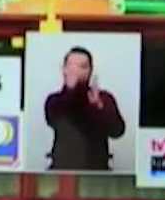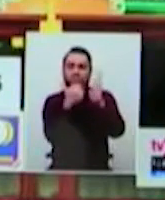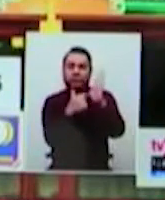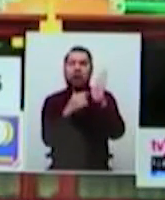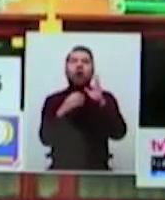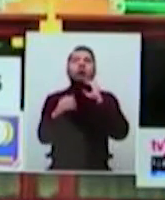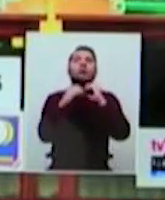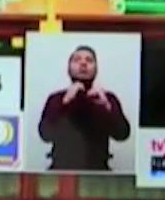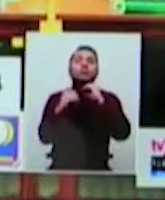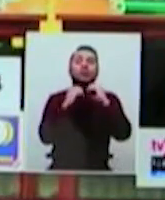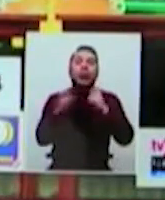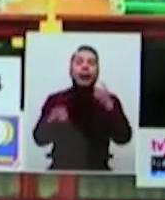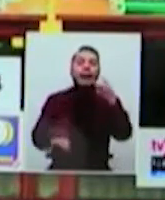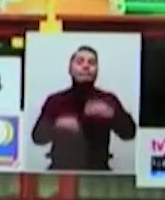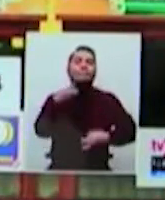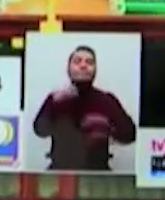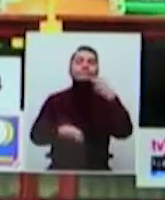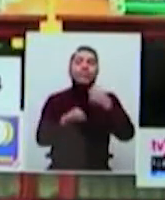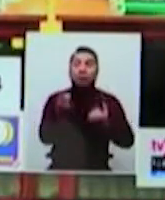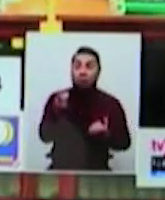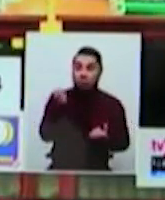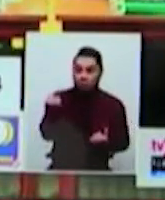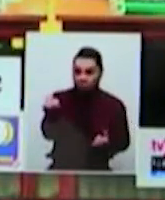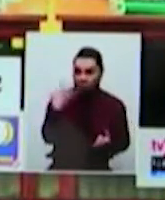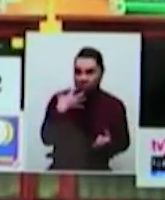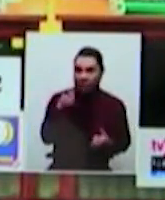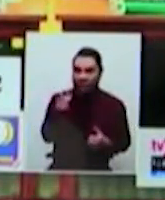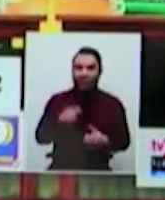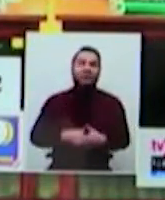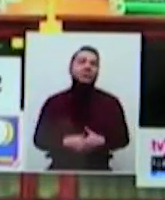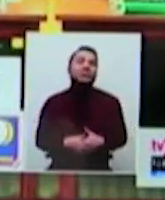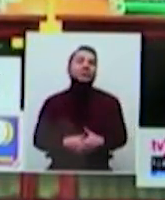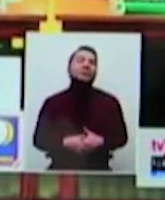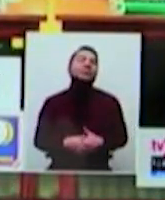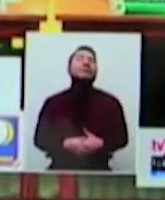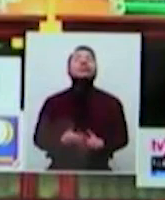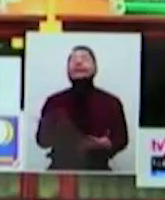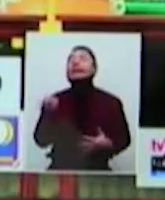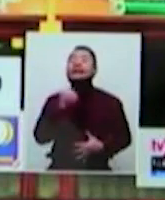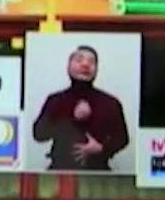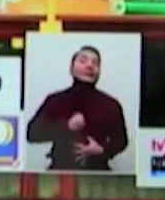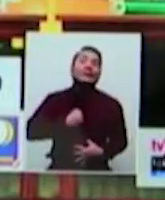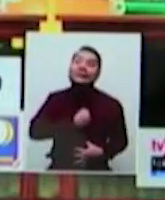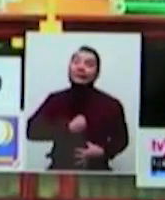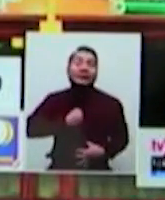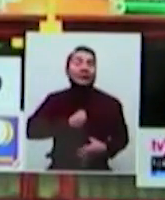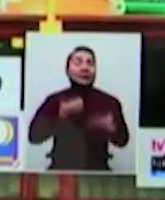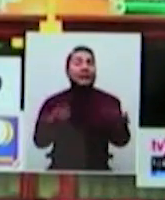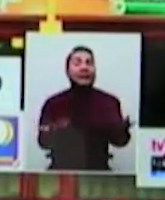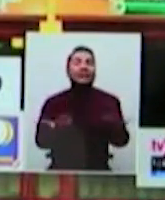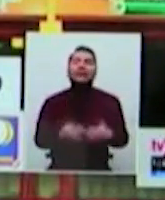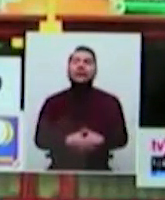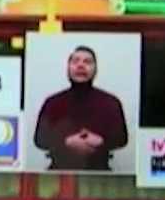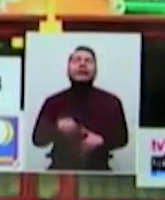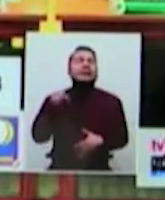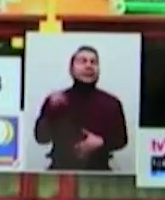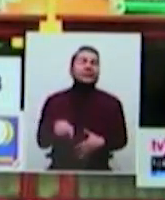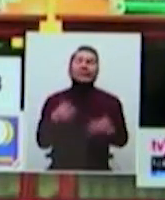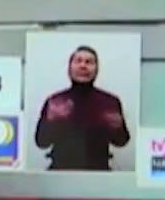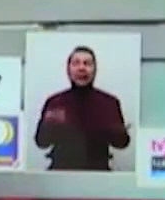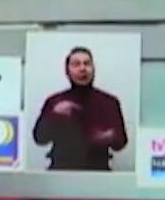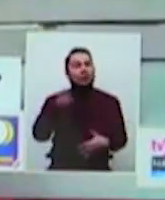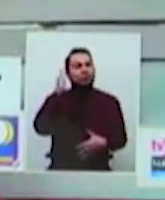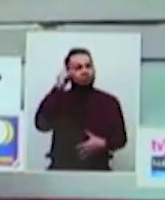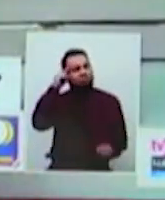Ustedes dirán, es ilógico lo que dices. ¿Y por qué tengo que ser lógico todo el tiempo? No sé quién ganó, pero sí sé quién perdió